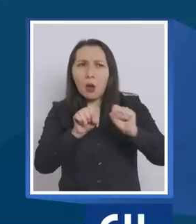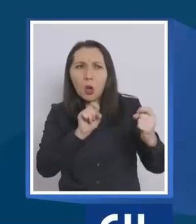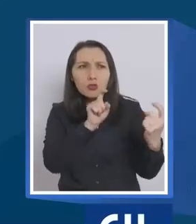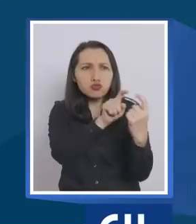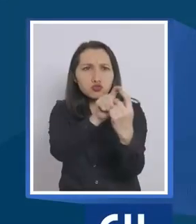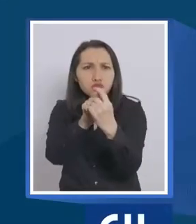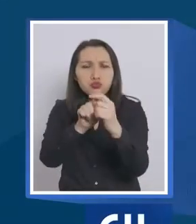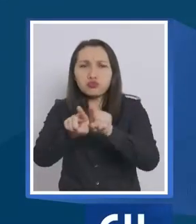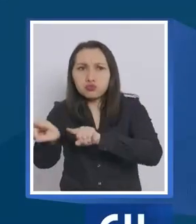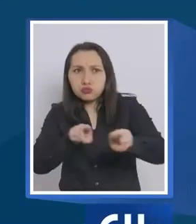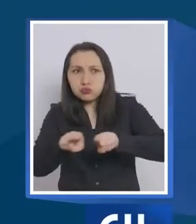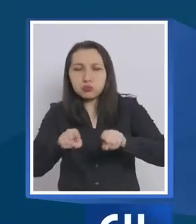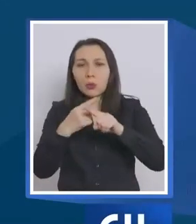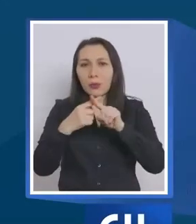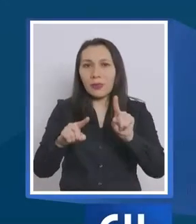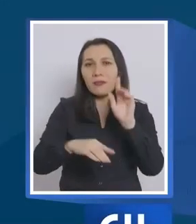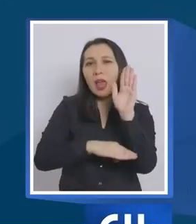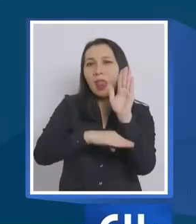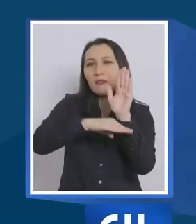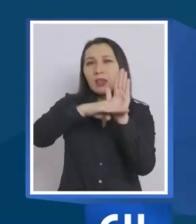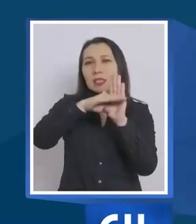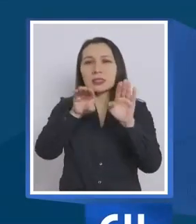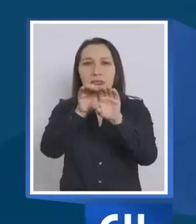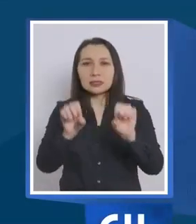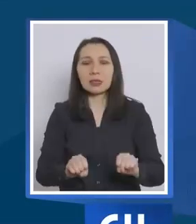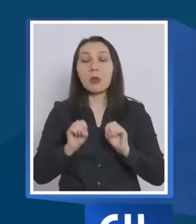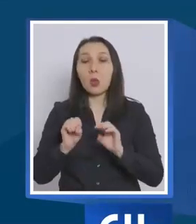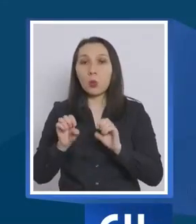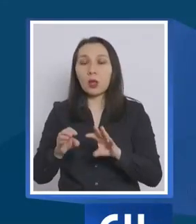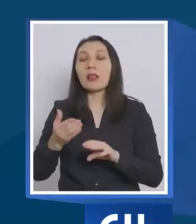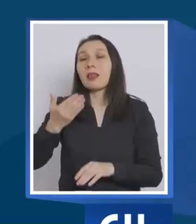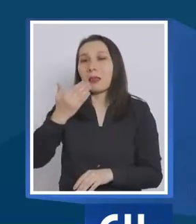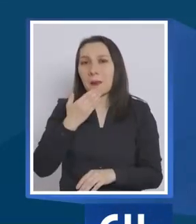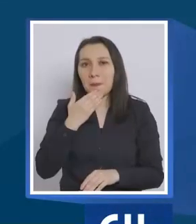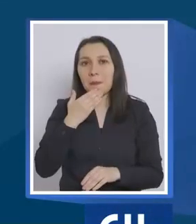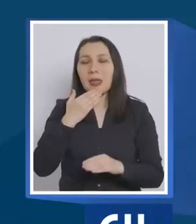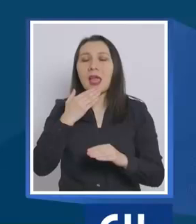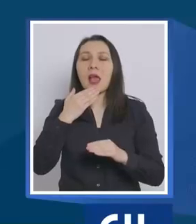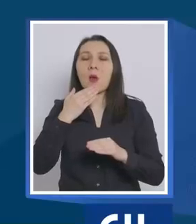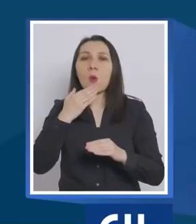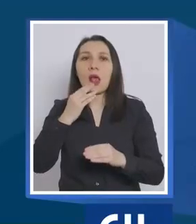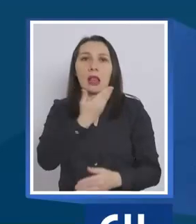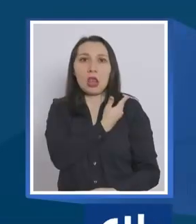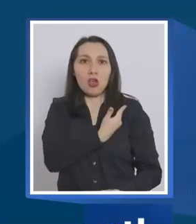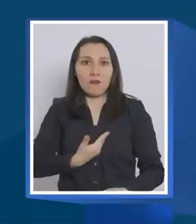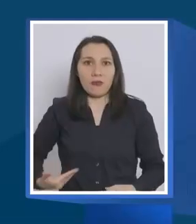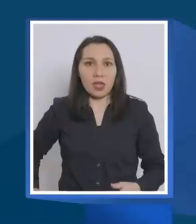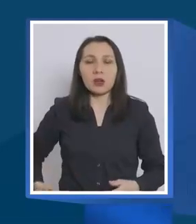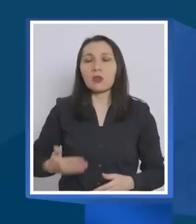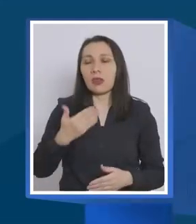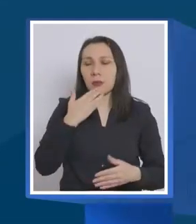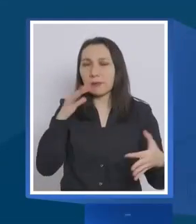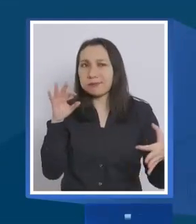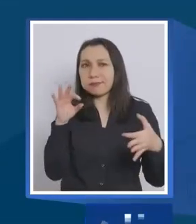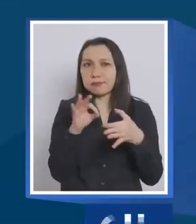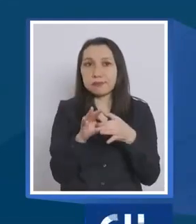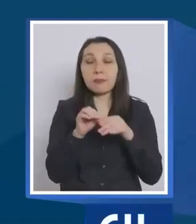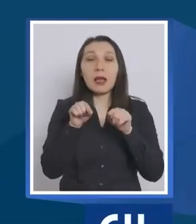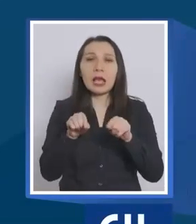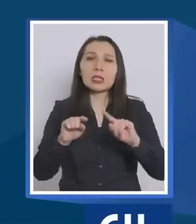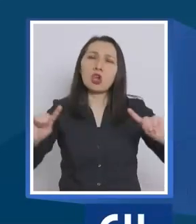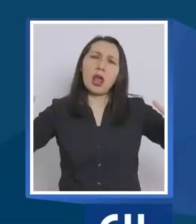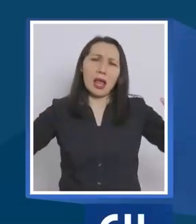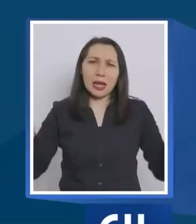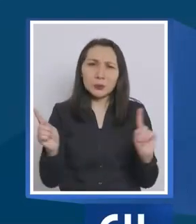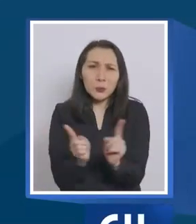entre los distintos niveles del sistema educativo y también a nivel gubernamental. Esto es una